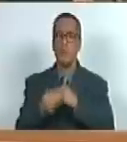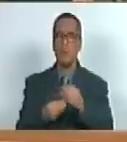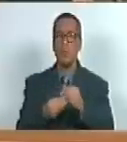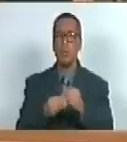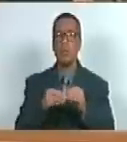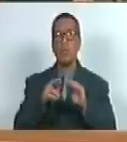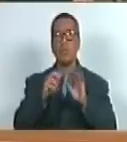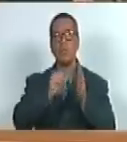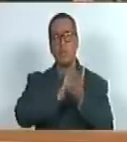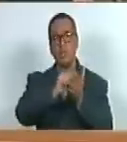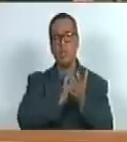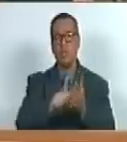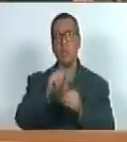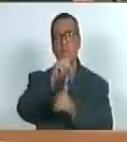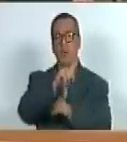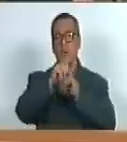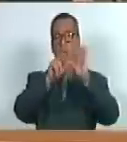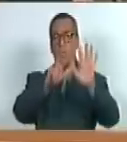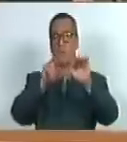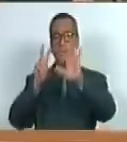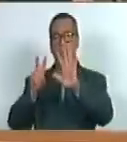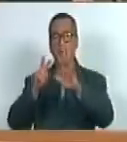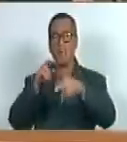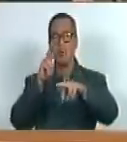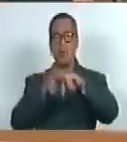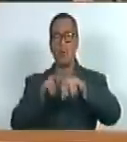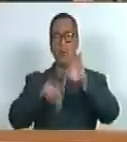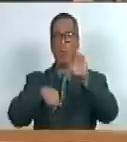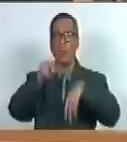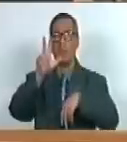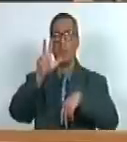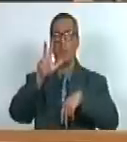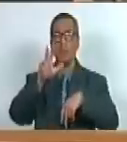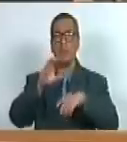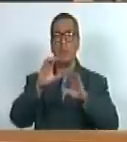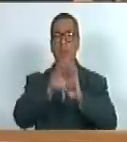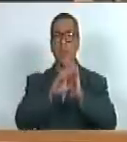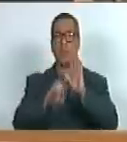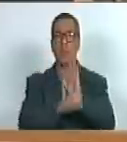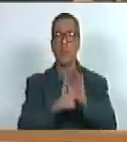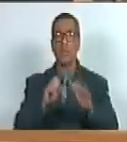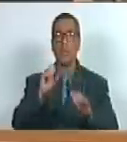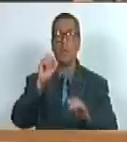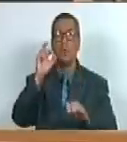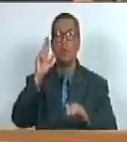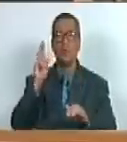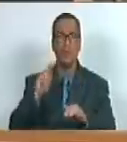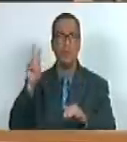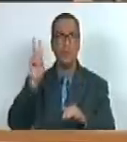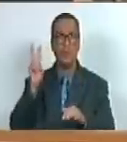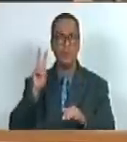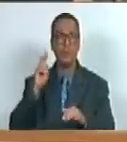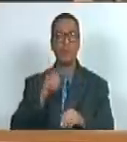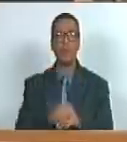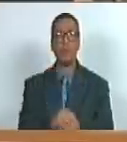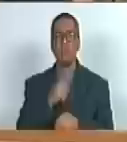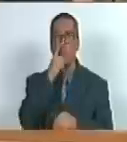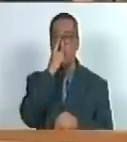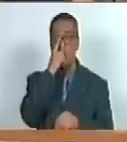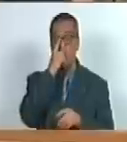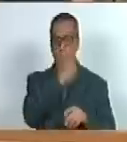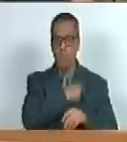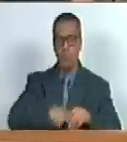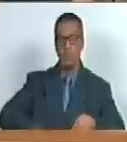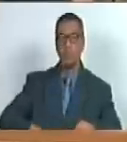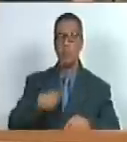establecido en el artículo 187, numeral 13 de la Constitución de la República Bolivariana de Venezuela el